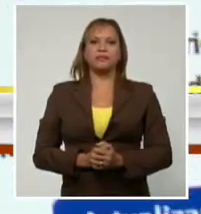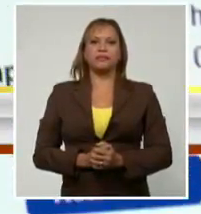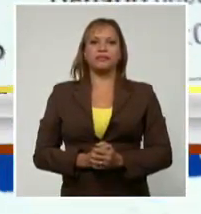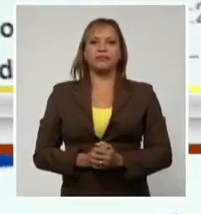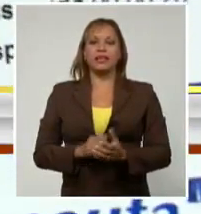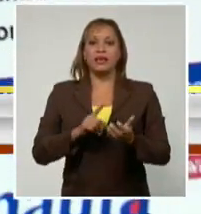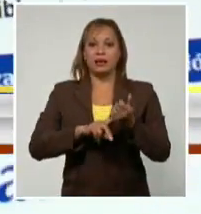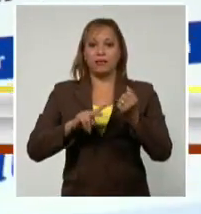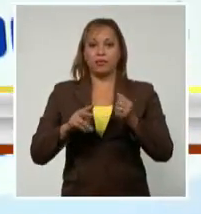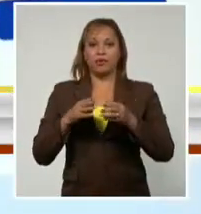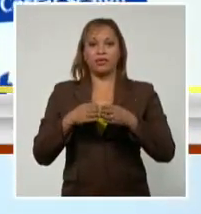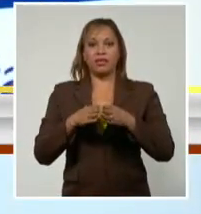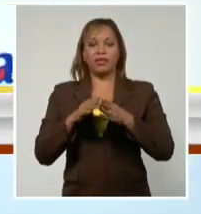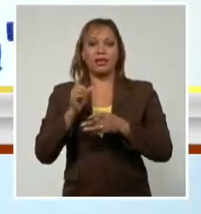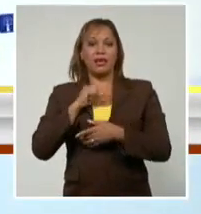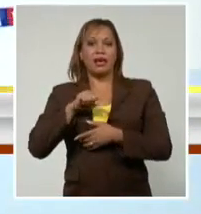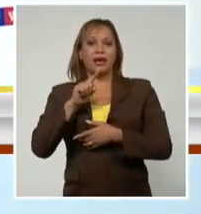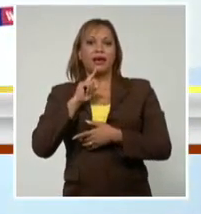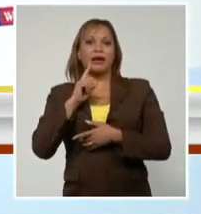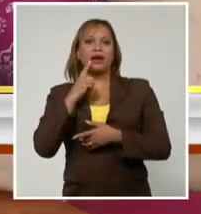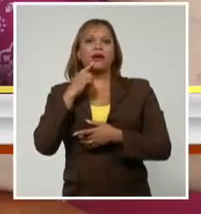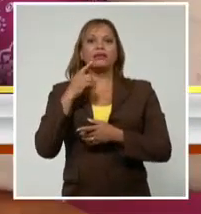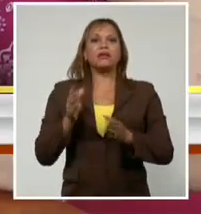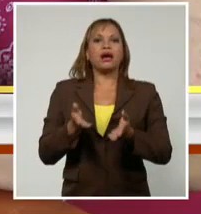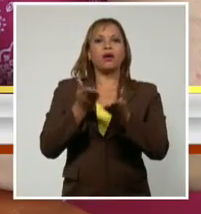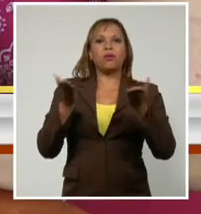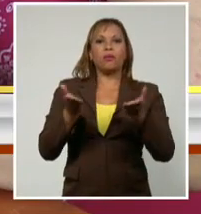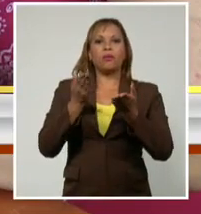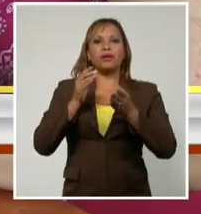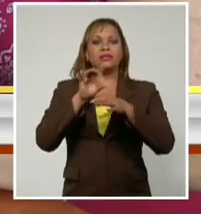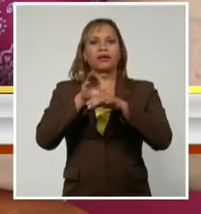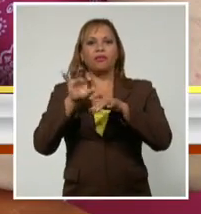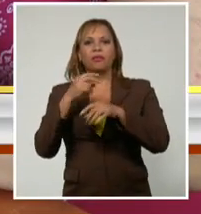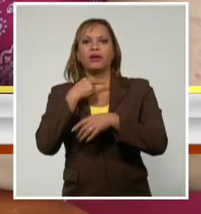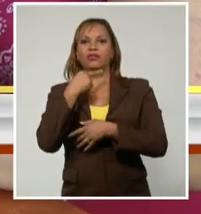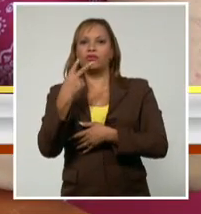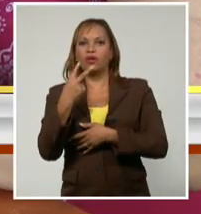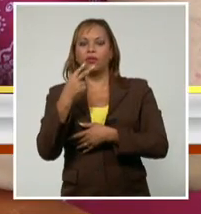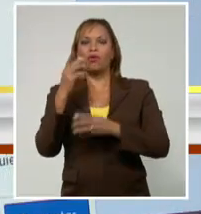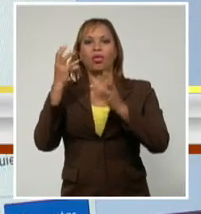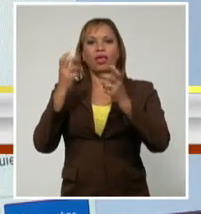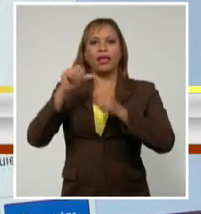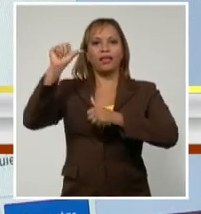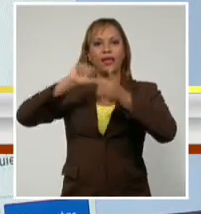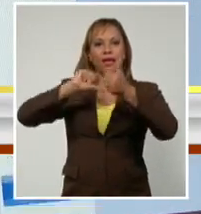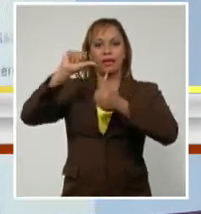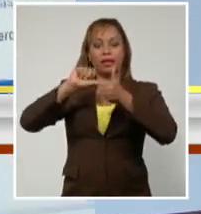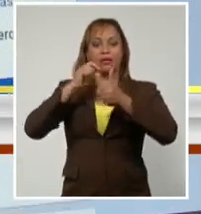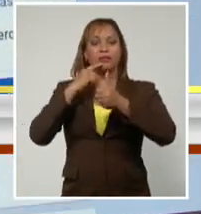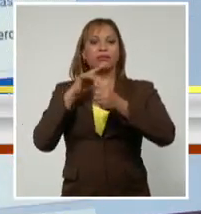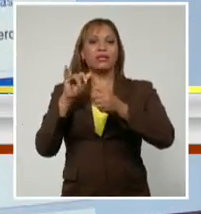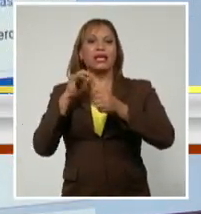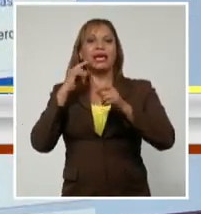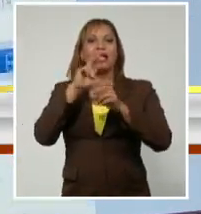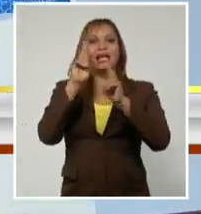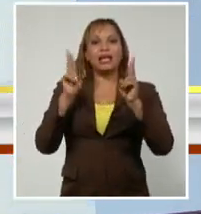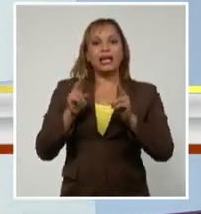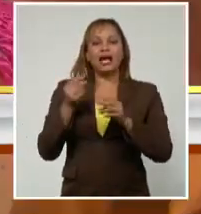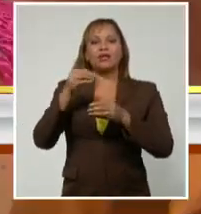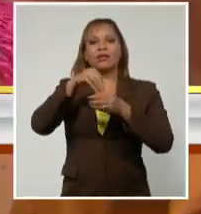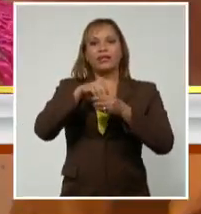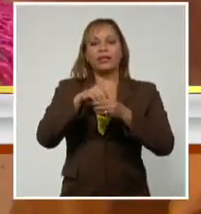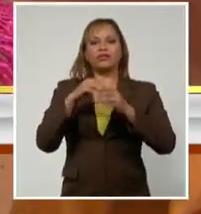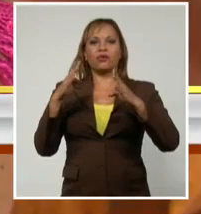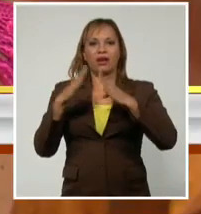La provincia Gramontina crece en los servicios de conectividad de voz y de datos en el sector residencial mediante el sistema Nauta Hogar, modalidad